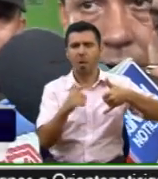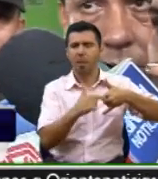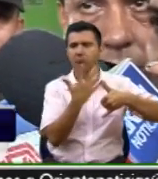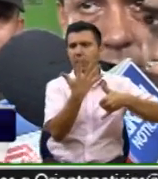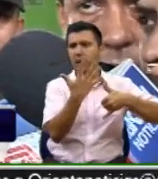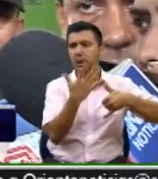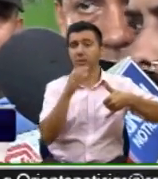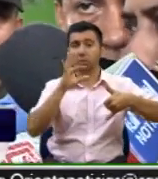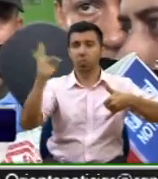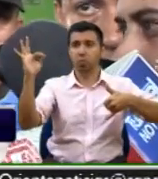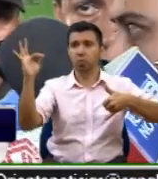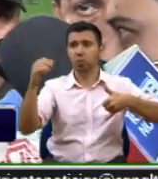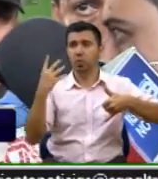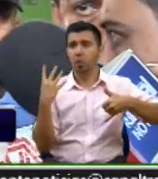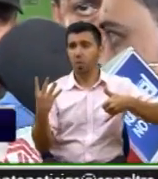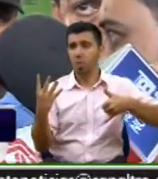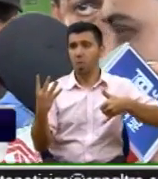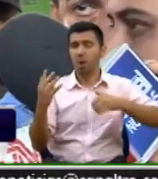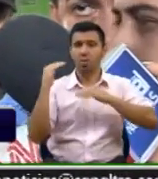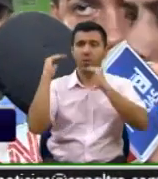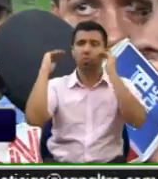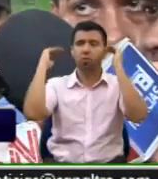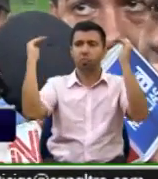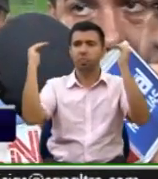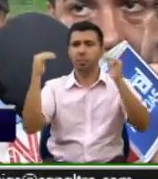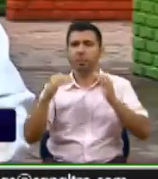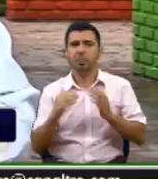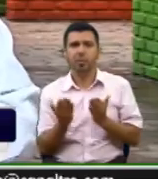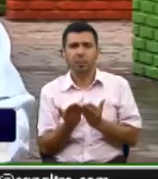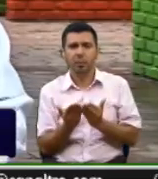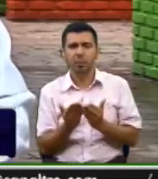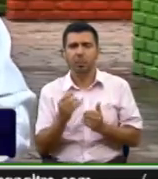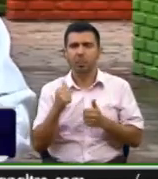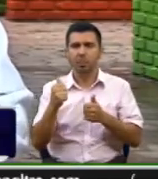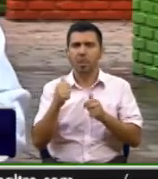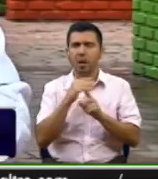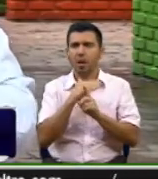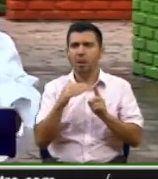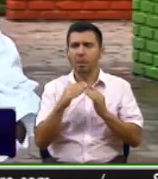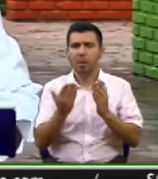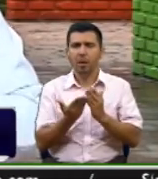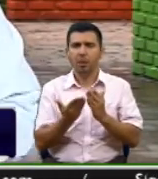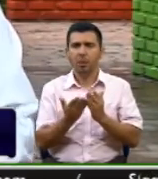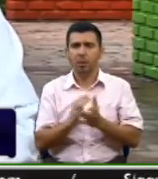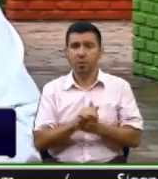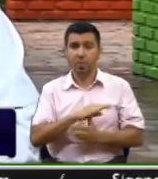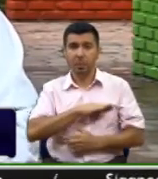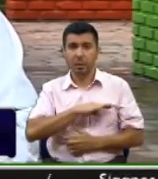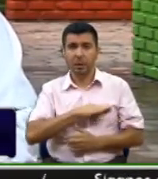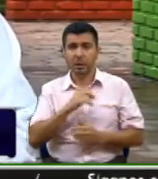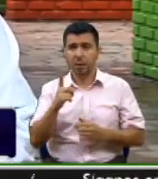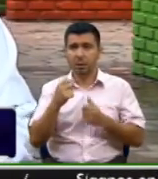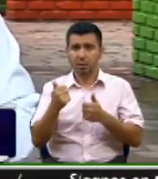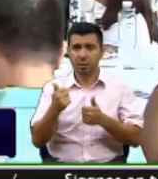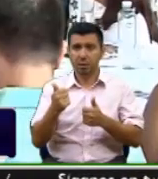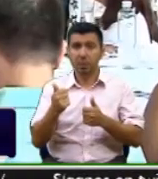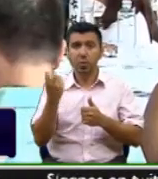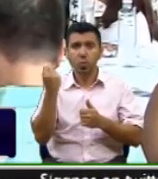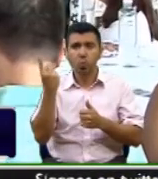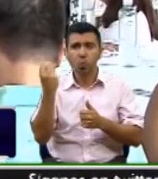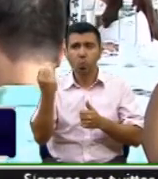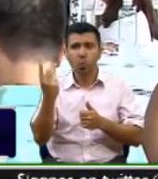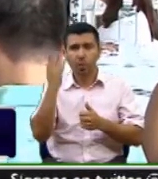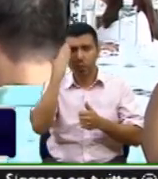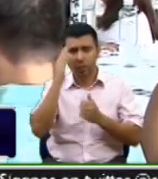ciudad de Cúcuta es uno de los mejoramientos más altos en la media que tuvimos en el país. Y es que los números son muy importantes para destacar en este logro